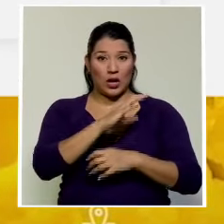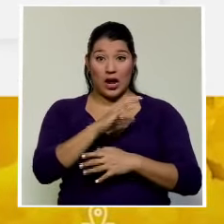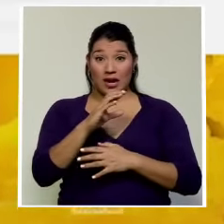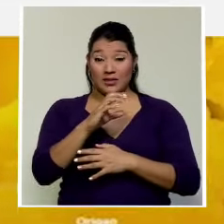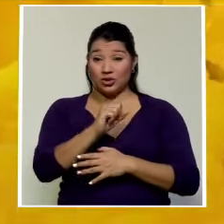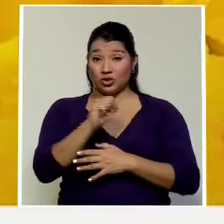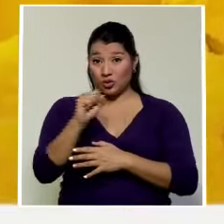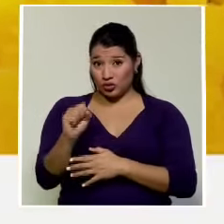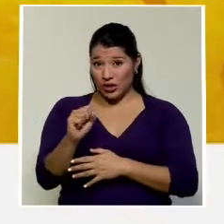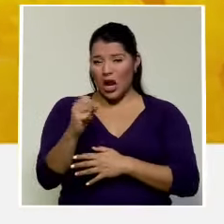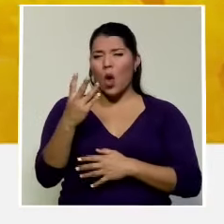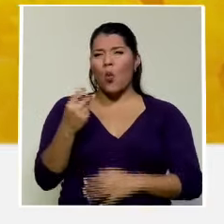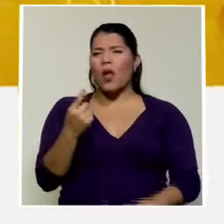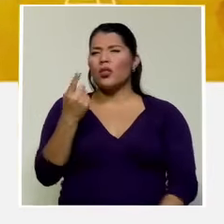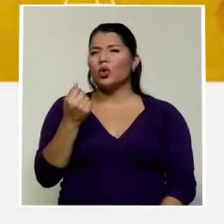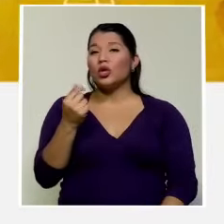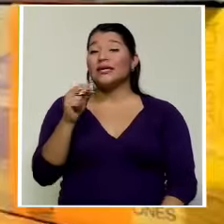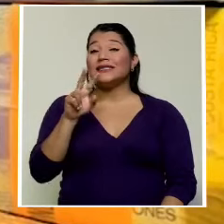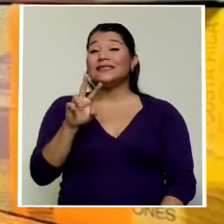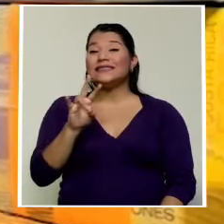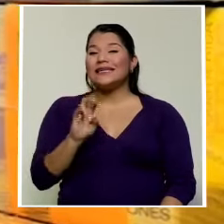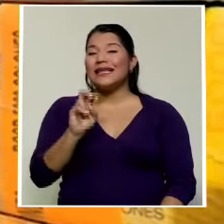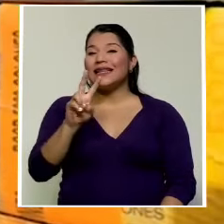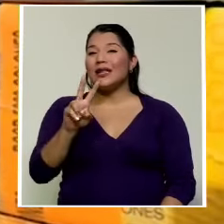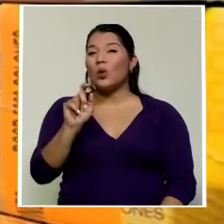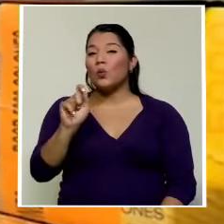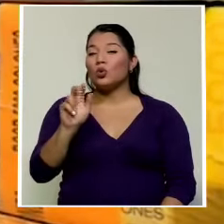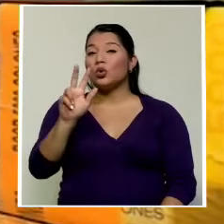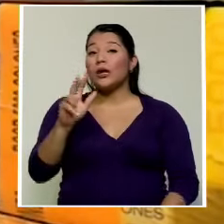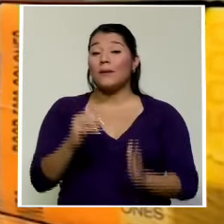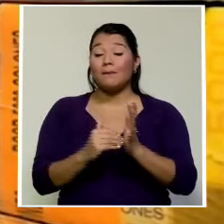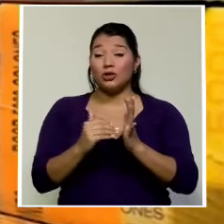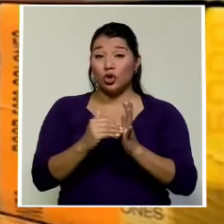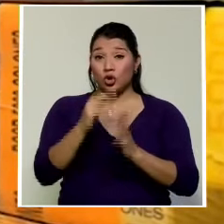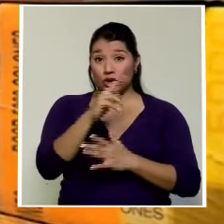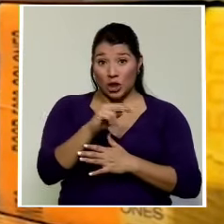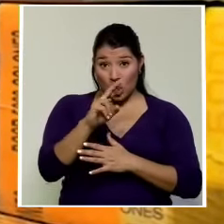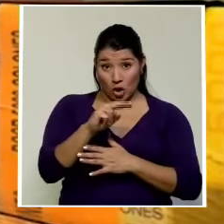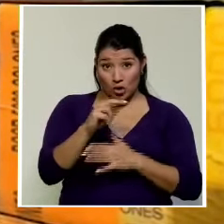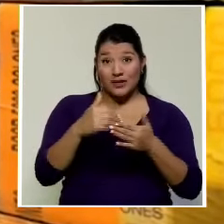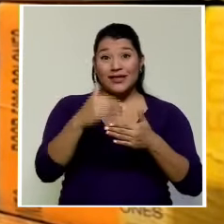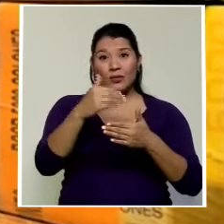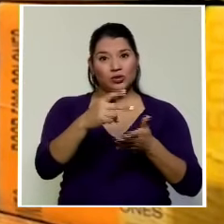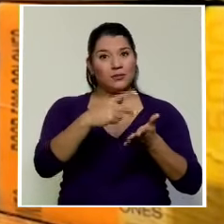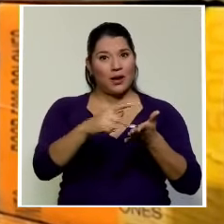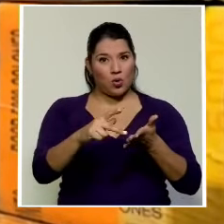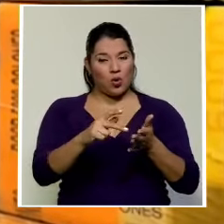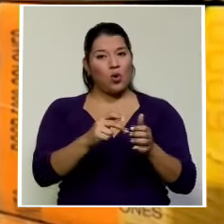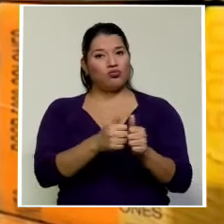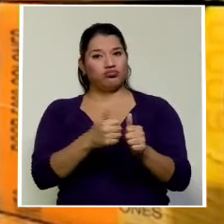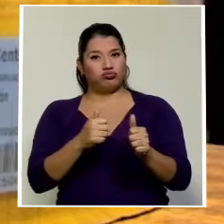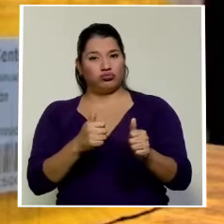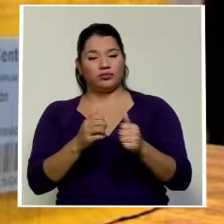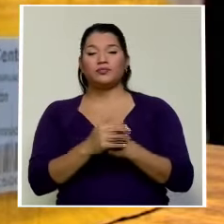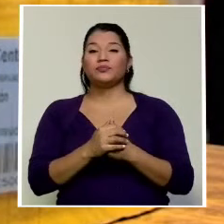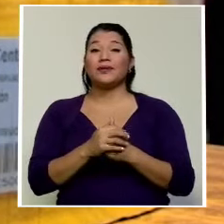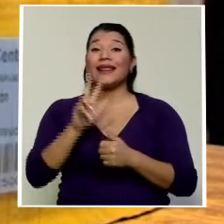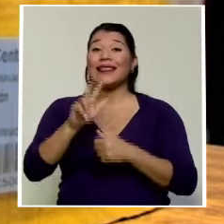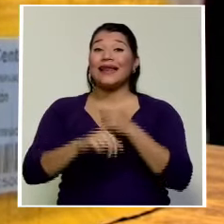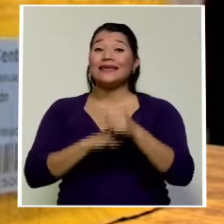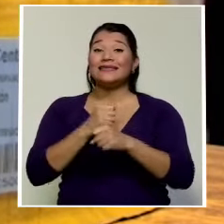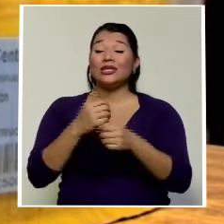Social por un monto de 72,3 millones de colones que luego pagó con retraso. 3 años antes, en